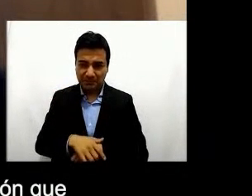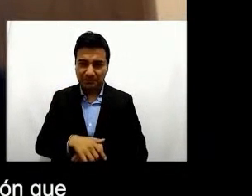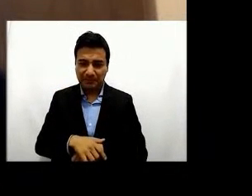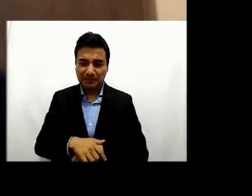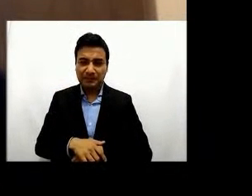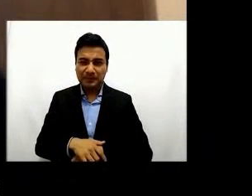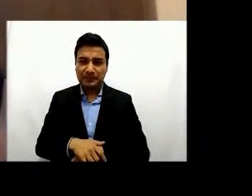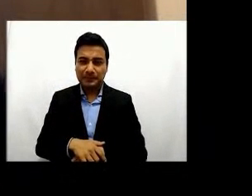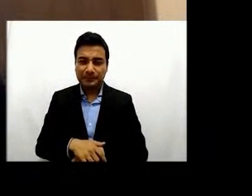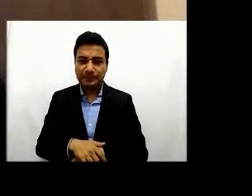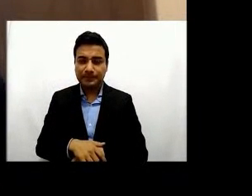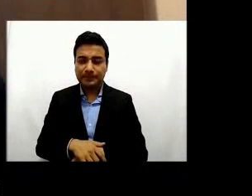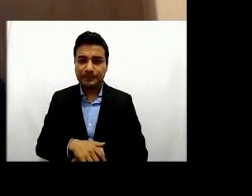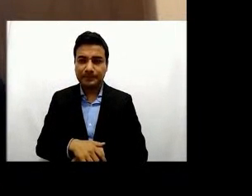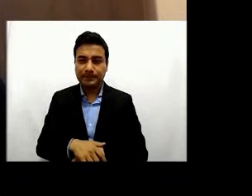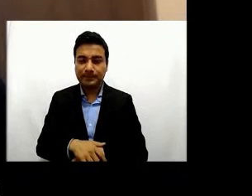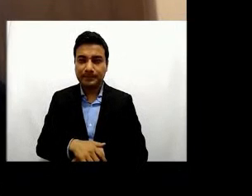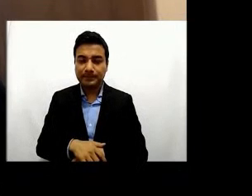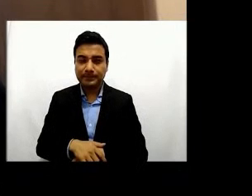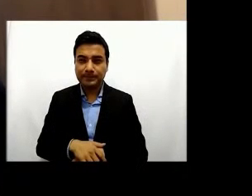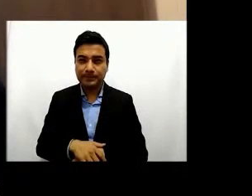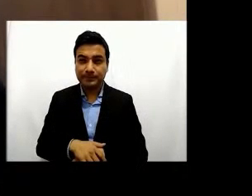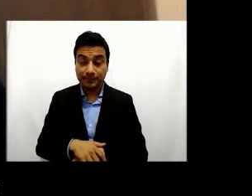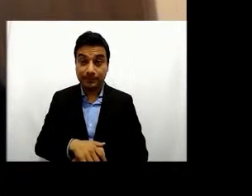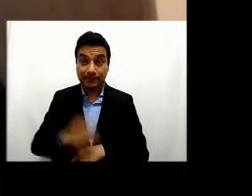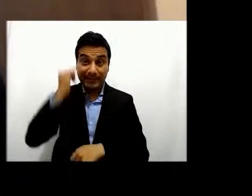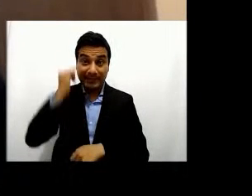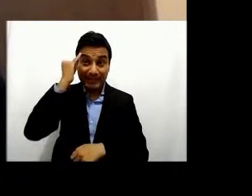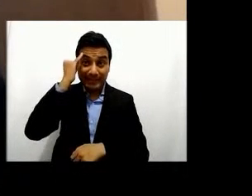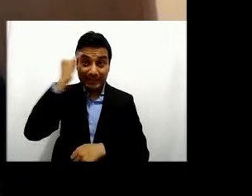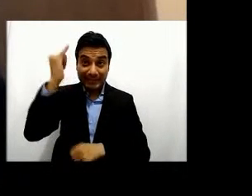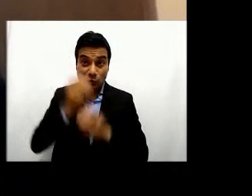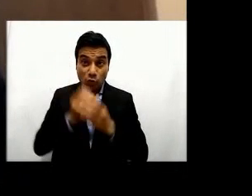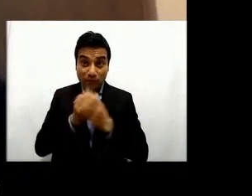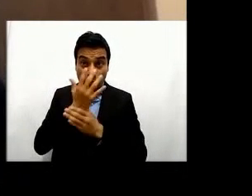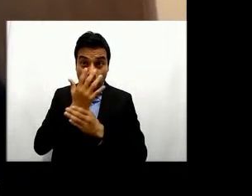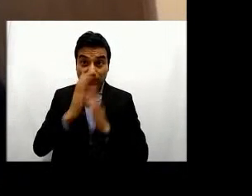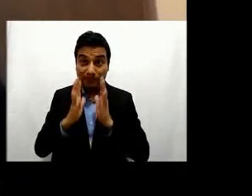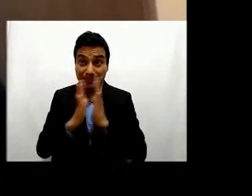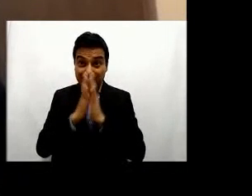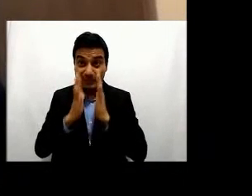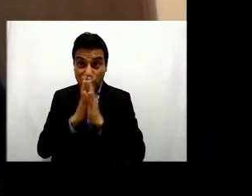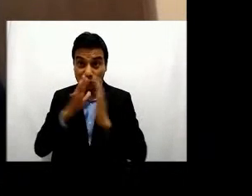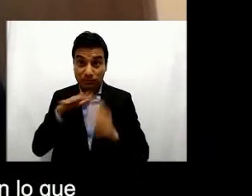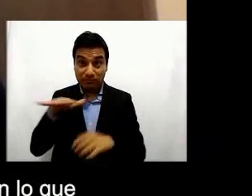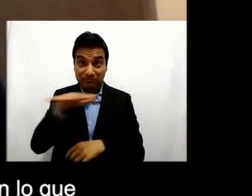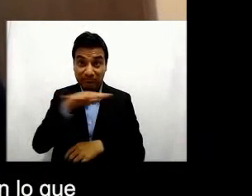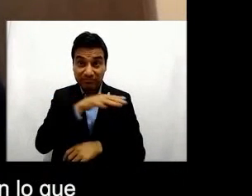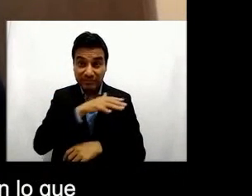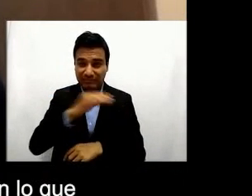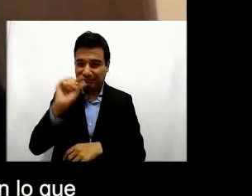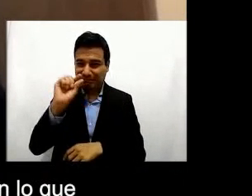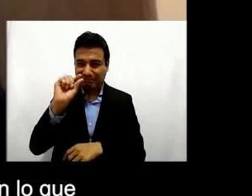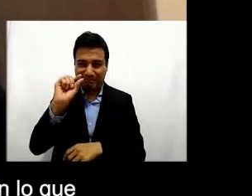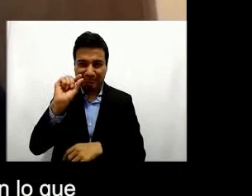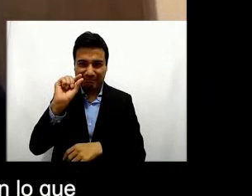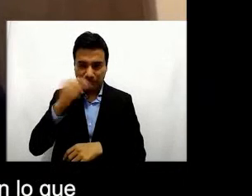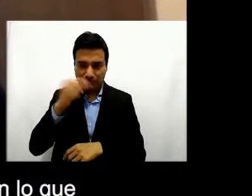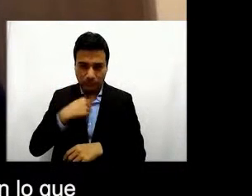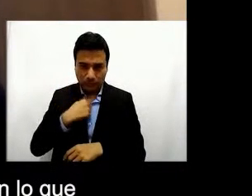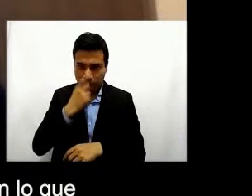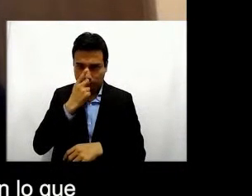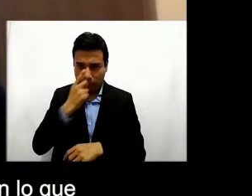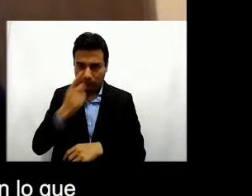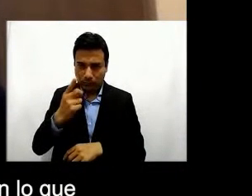estado, la realidad es que la innovación y la participación ciudadana son prácticamente nulas. Y lo digo abiertamente